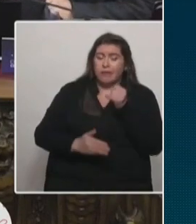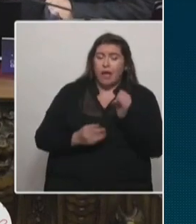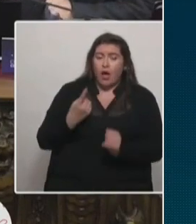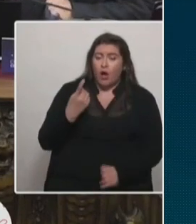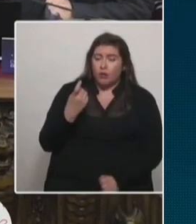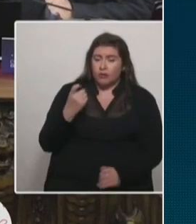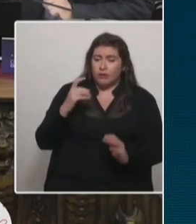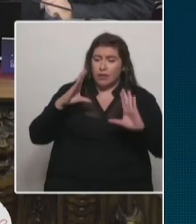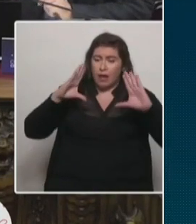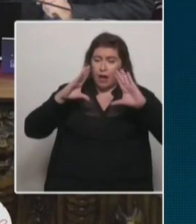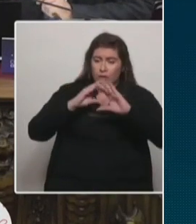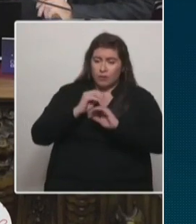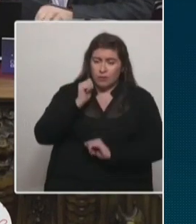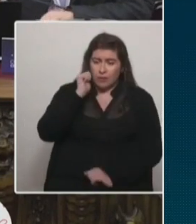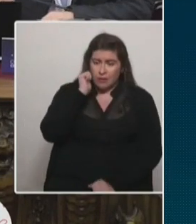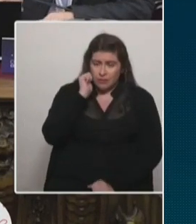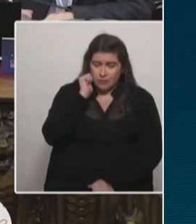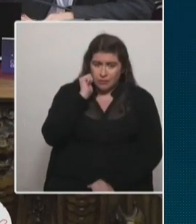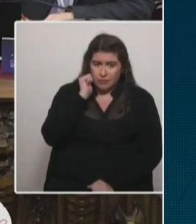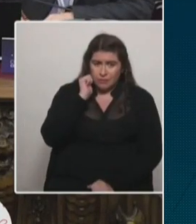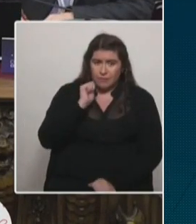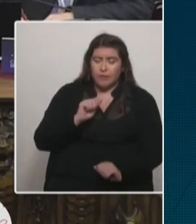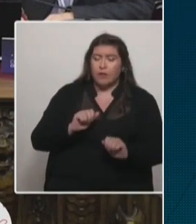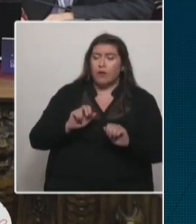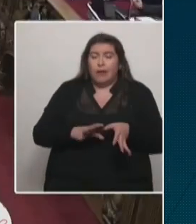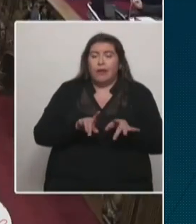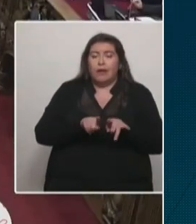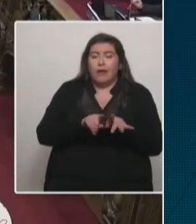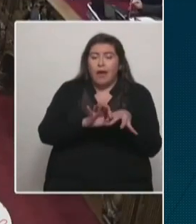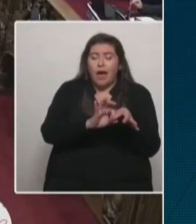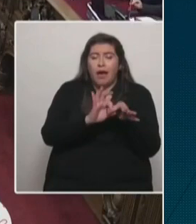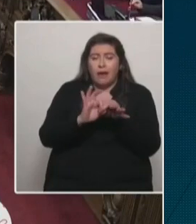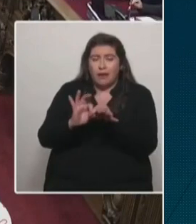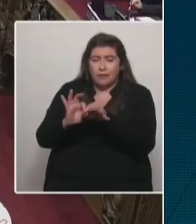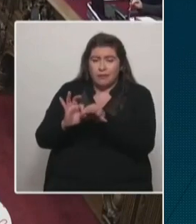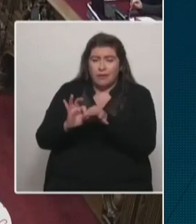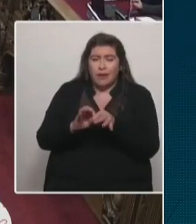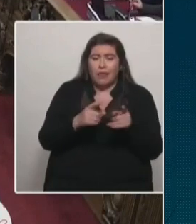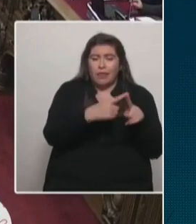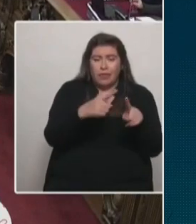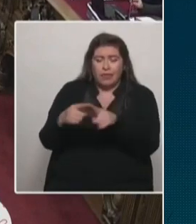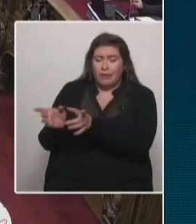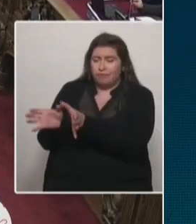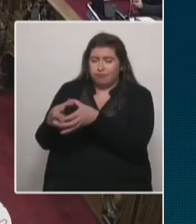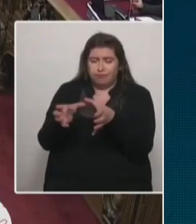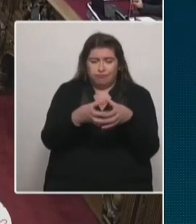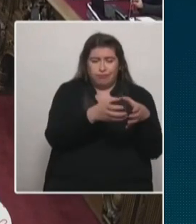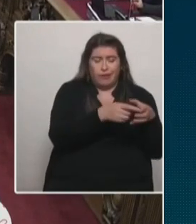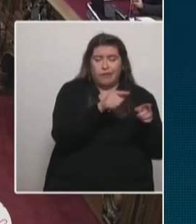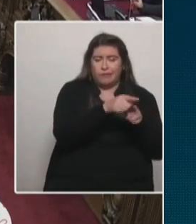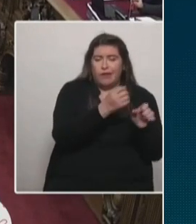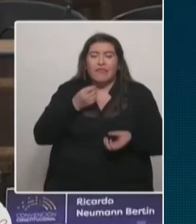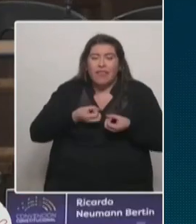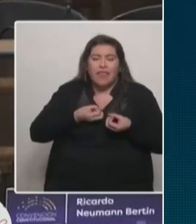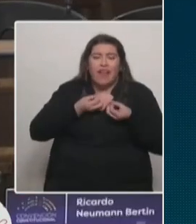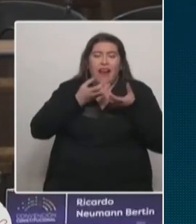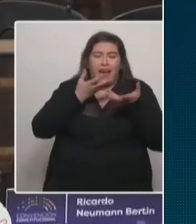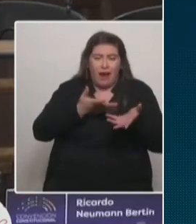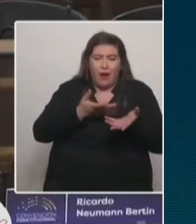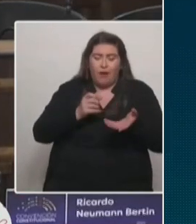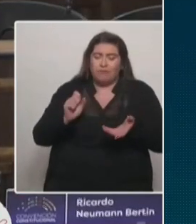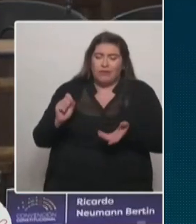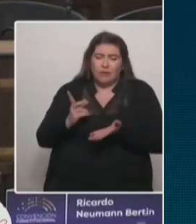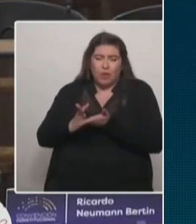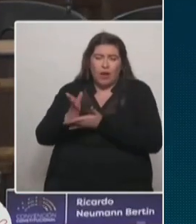tenemos instalaciones realmente adecuadas para hacer un funcionamiento seguro dada la situación sanitaria entonces muchas veces tenemos que